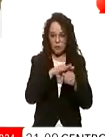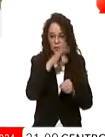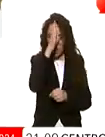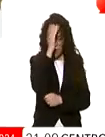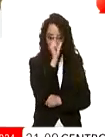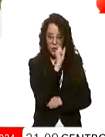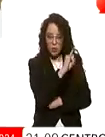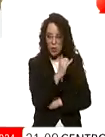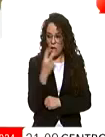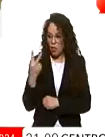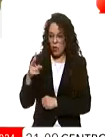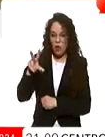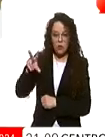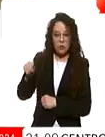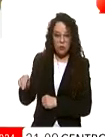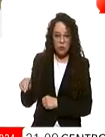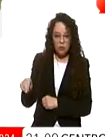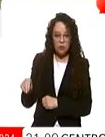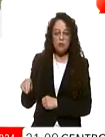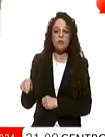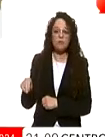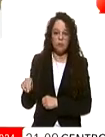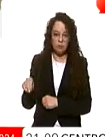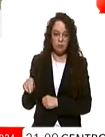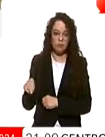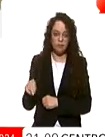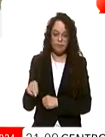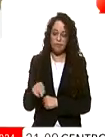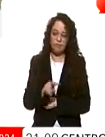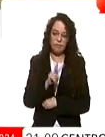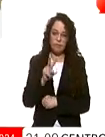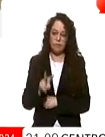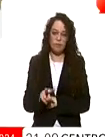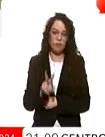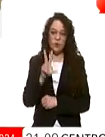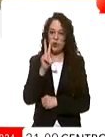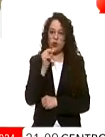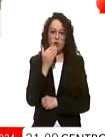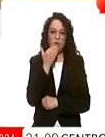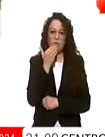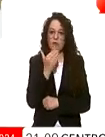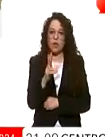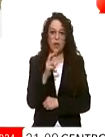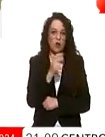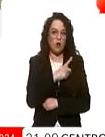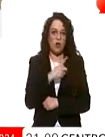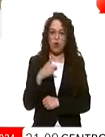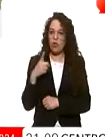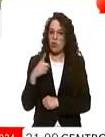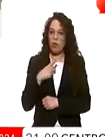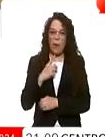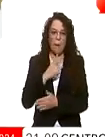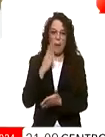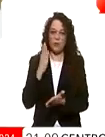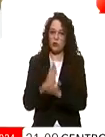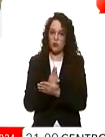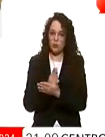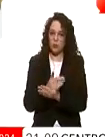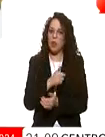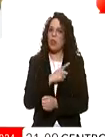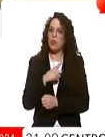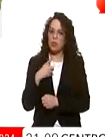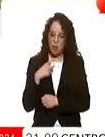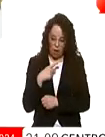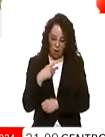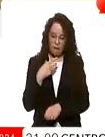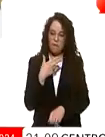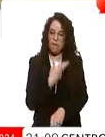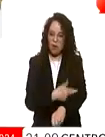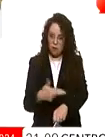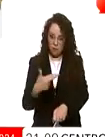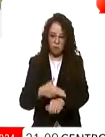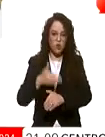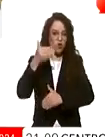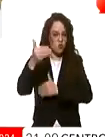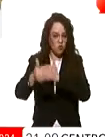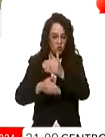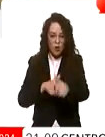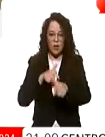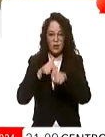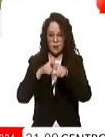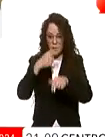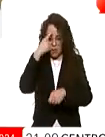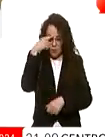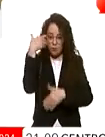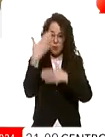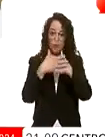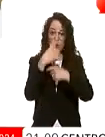detener la elección de personas juzgadoras y que se tiene que llevar a cabo la elección. Son varios los argumentos